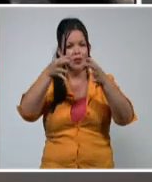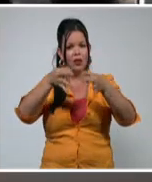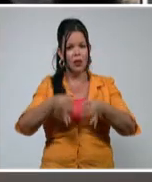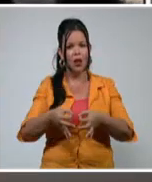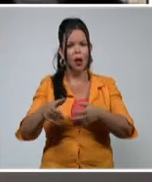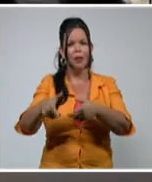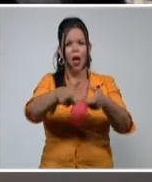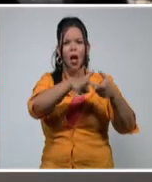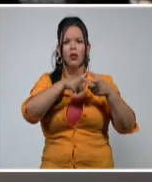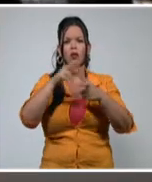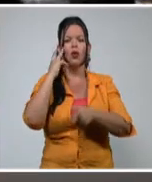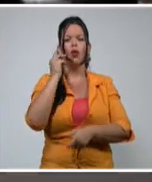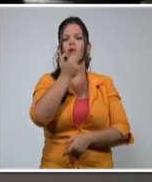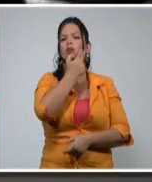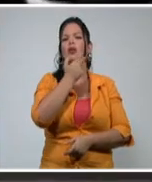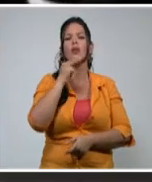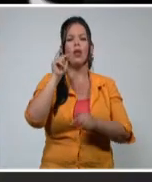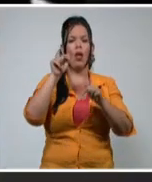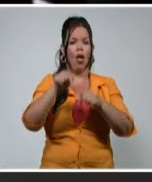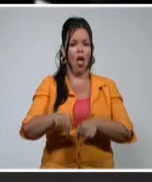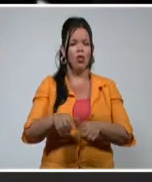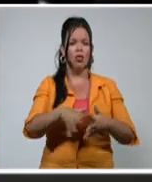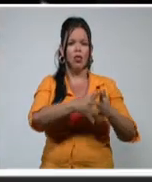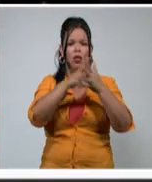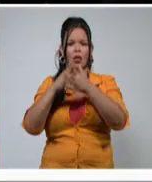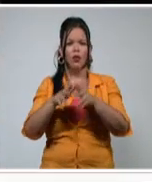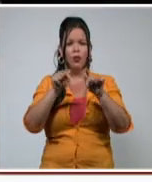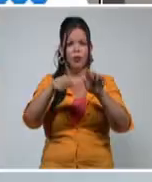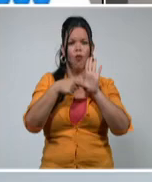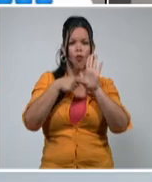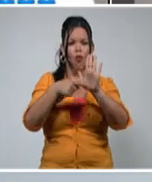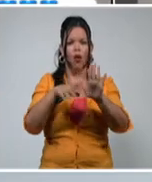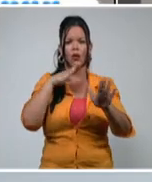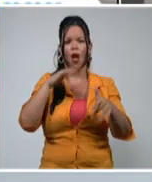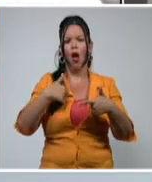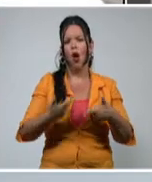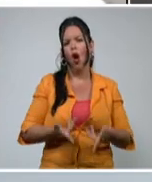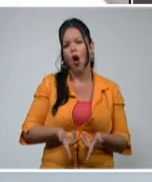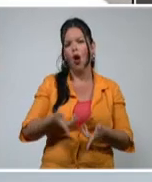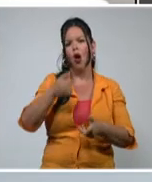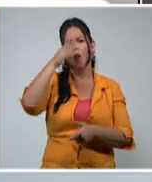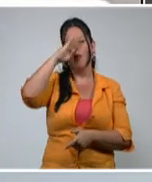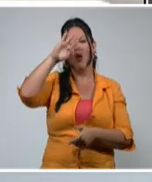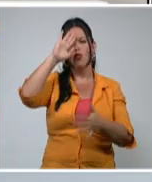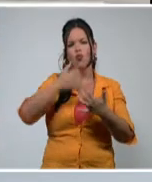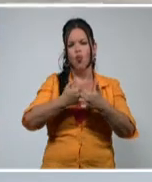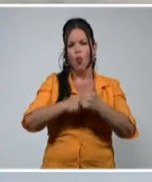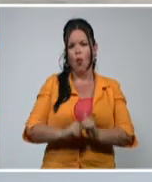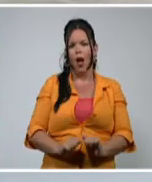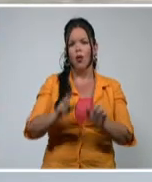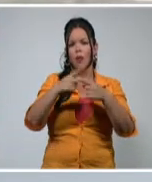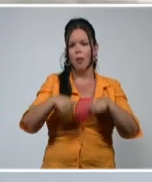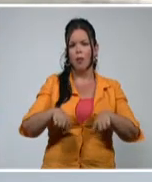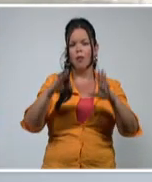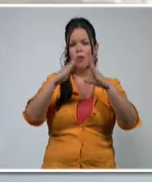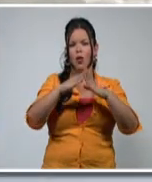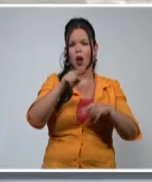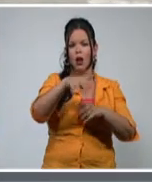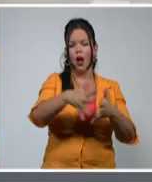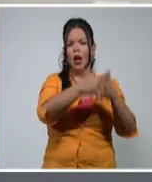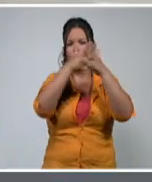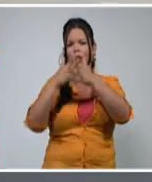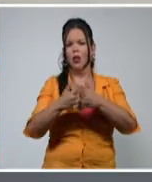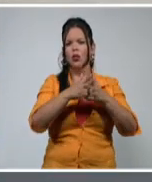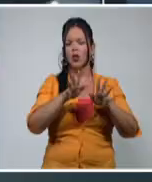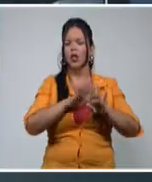Martiana, evidencian la oposición de los cubanos residentes en el exterior a cualquier forma de agresión contra su país